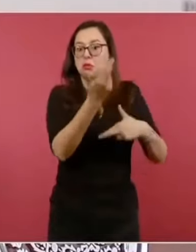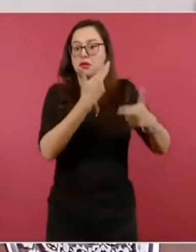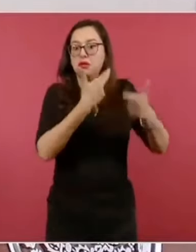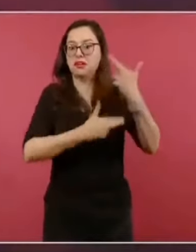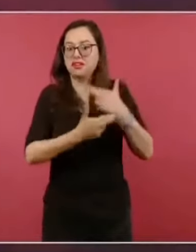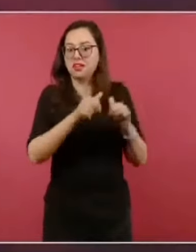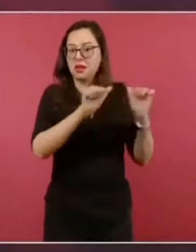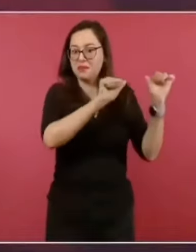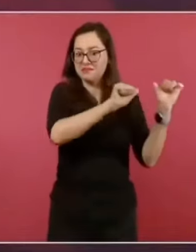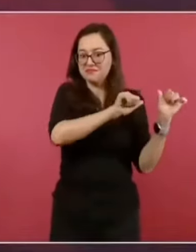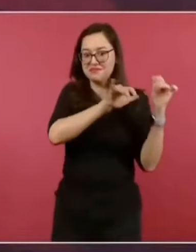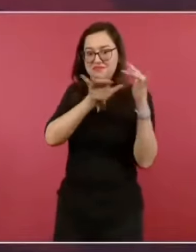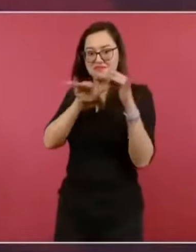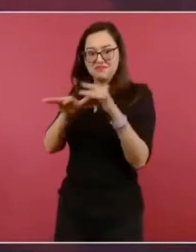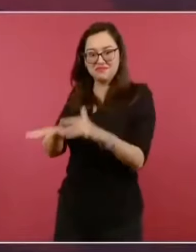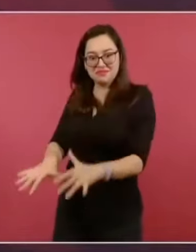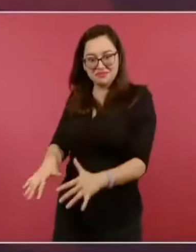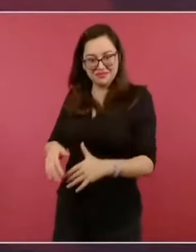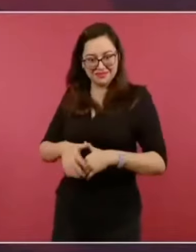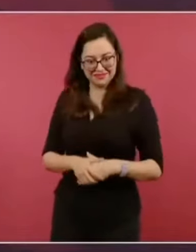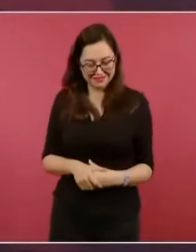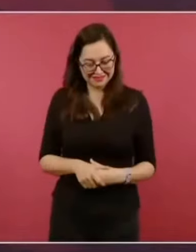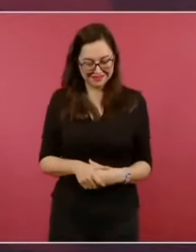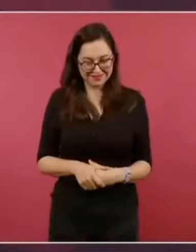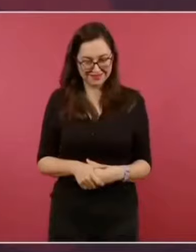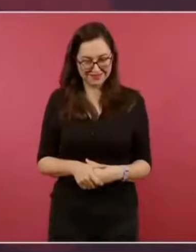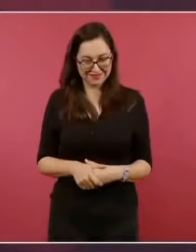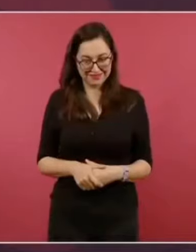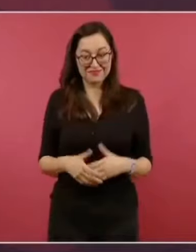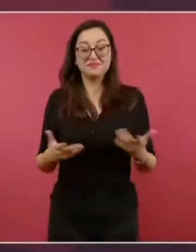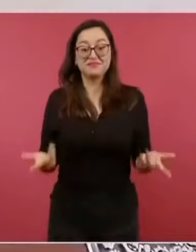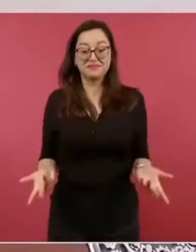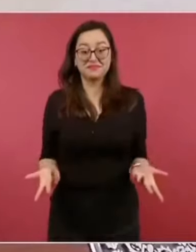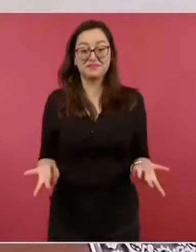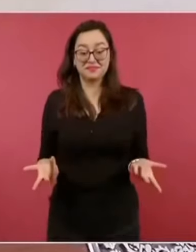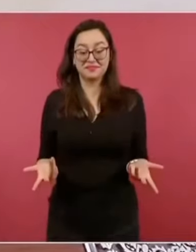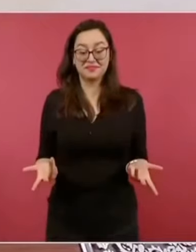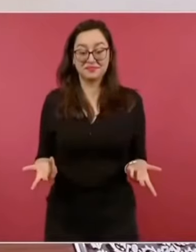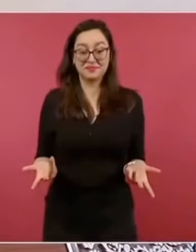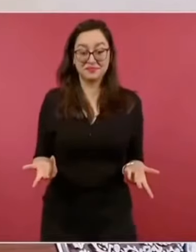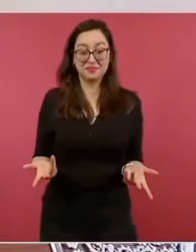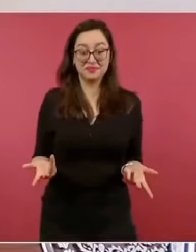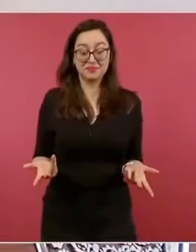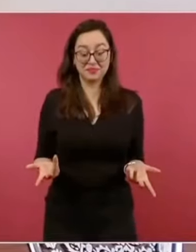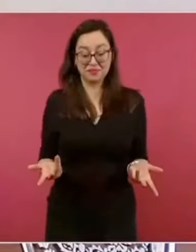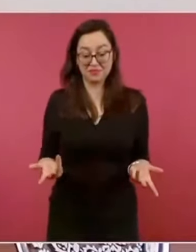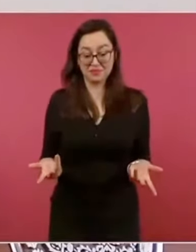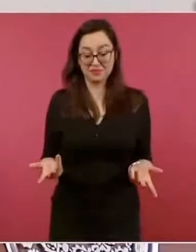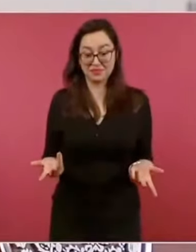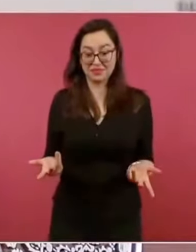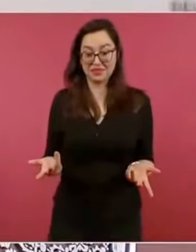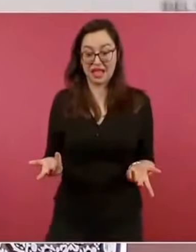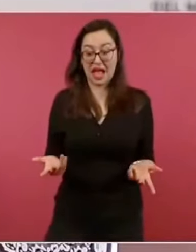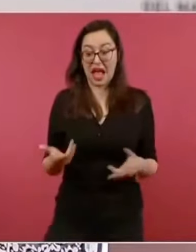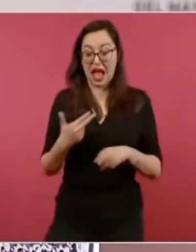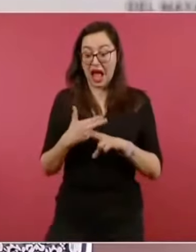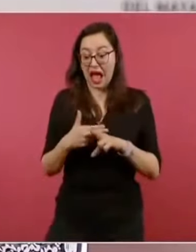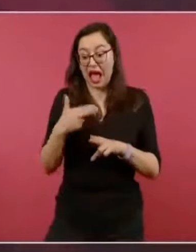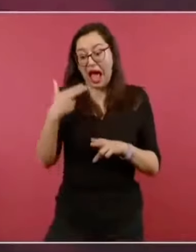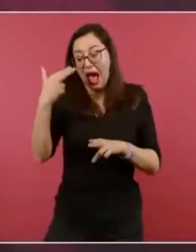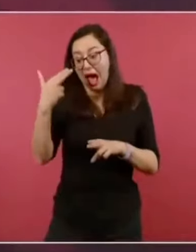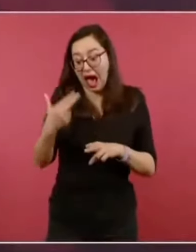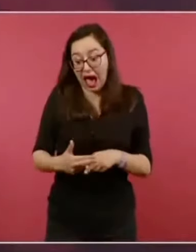Bueno hasta nos están este invadiendo y lo digo este de